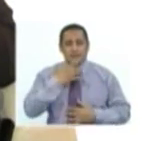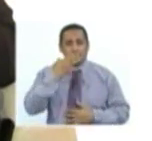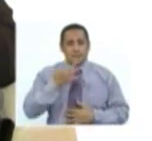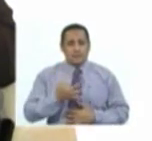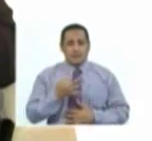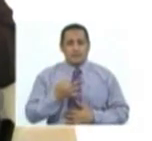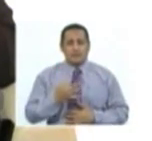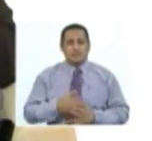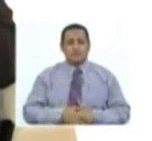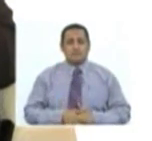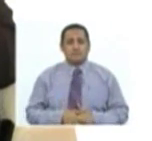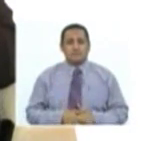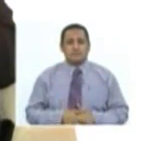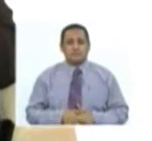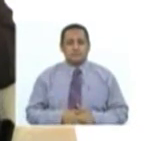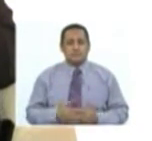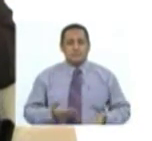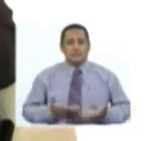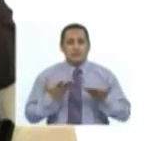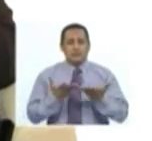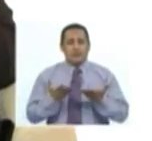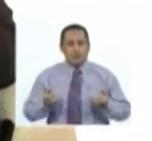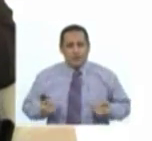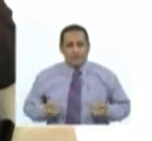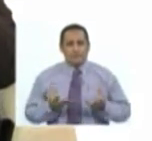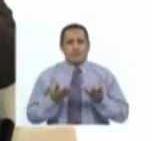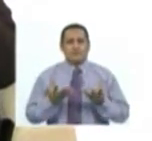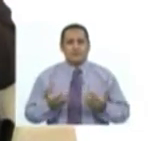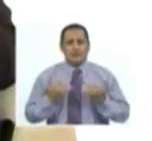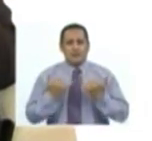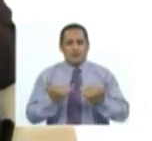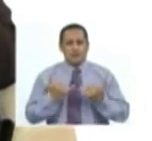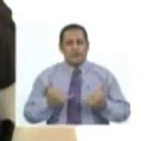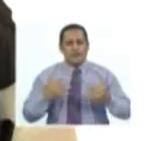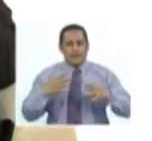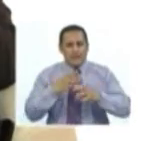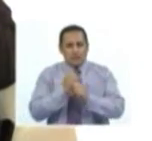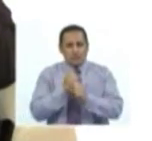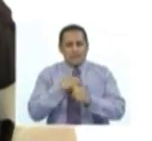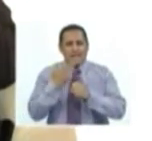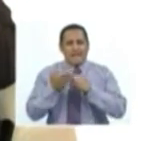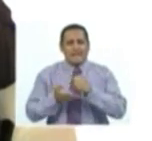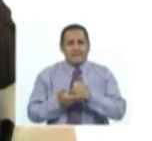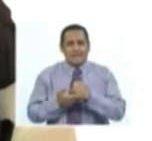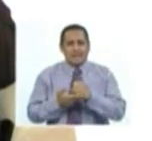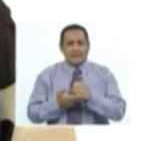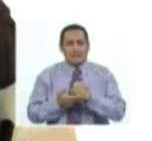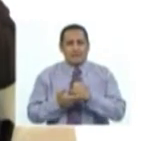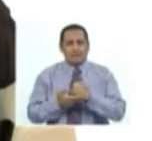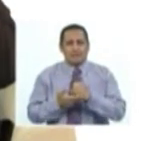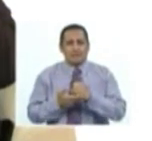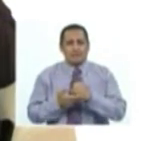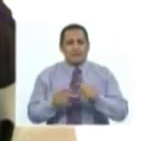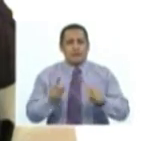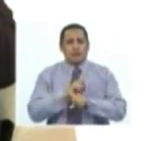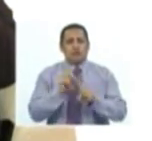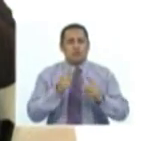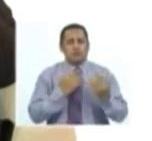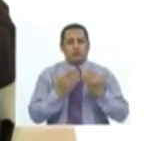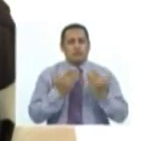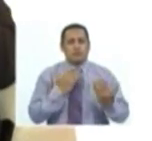precisamente pone énfasis en la sustancia de la garantía y no en su